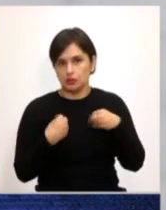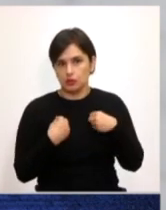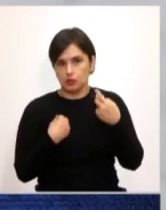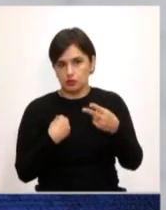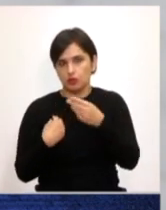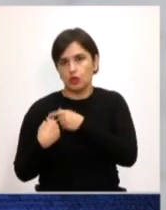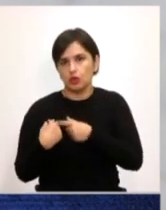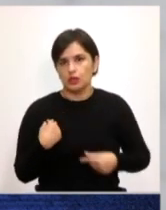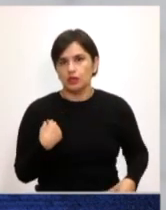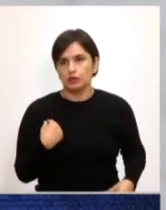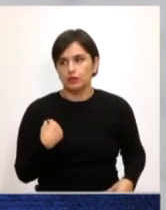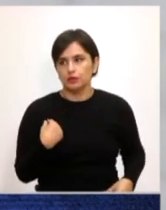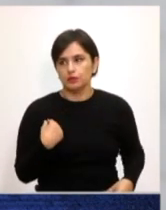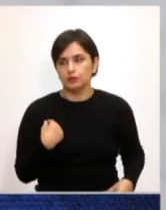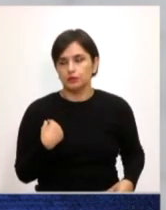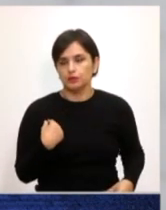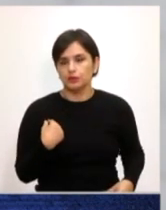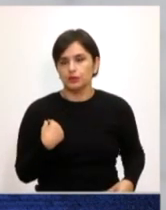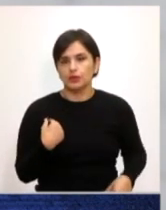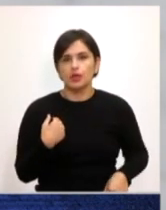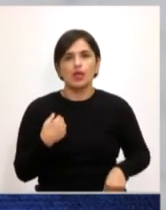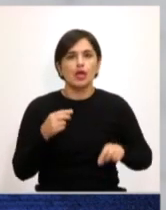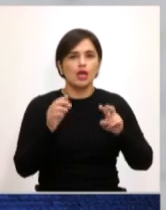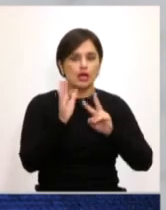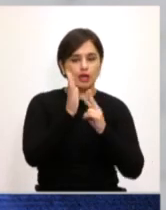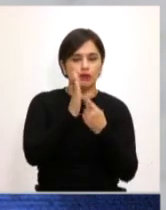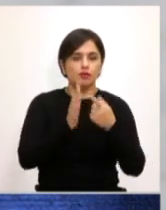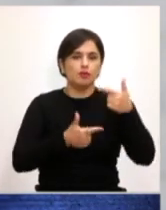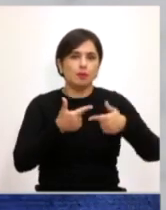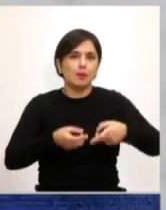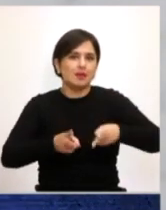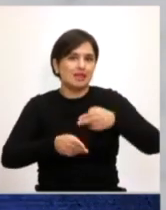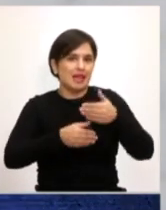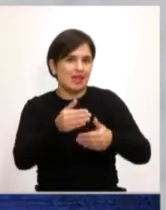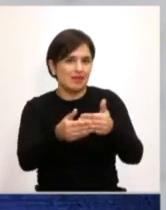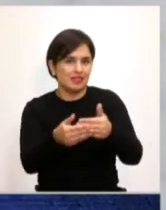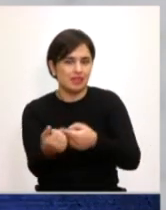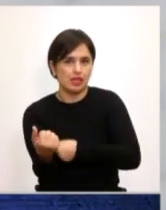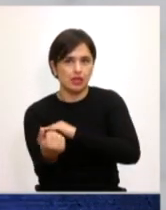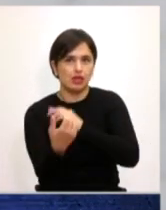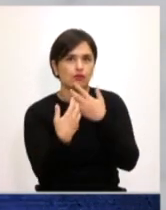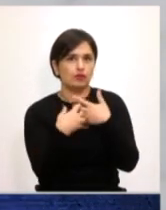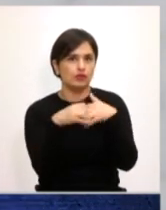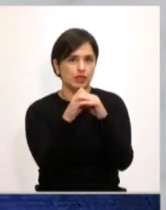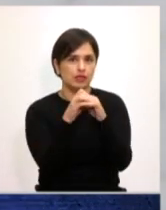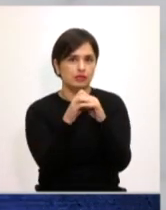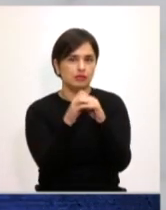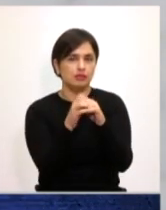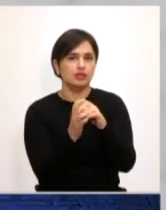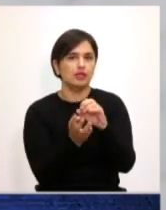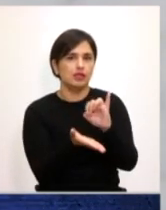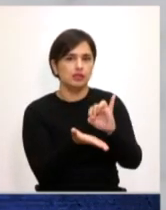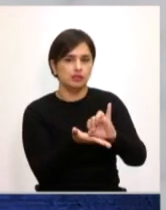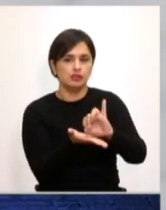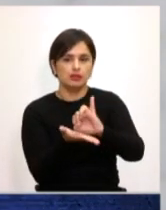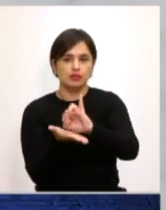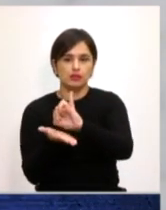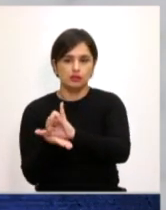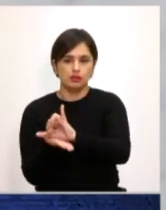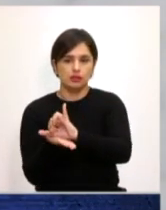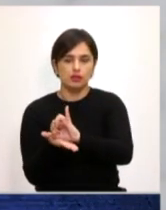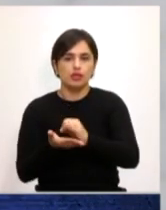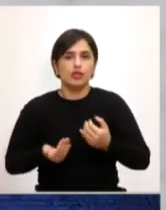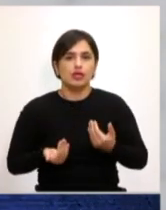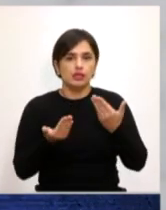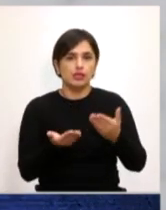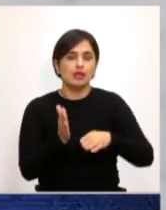gobierno respecto de reformas políticas que nos permitan avanzar en el fortalecimiento de nuestras instituciones y en dotar de